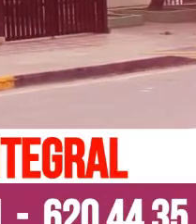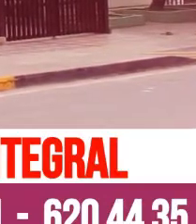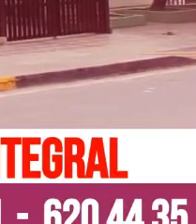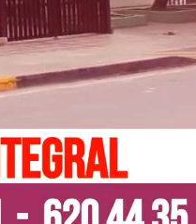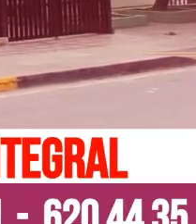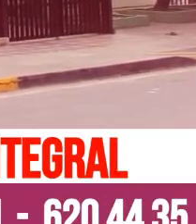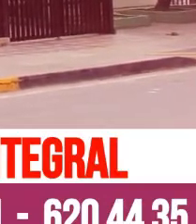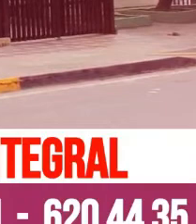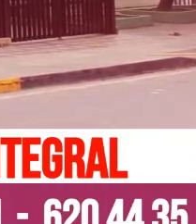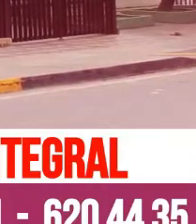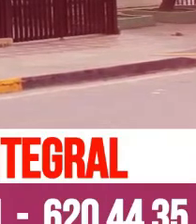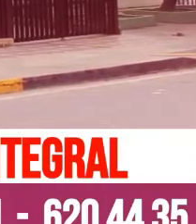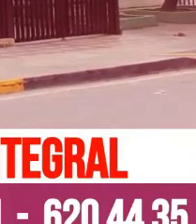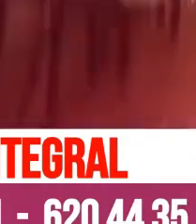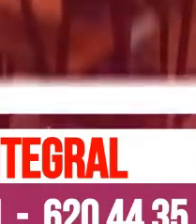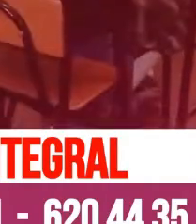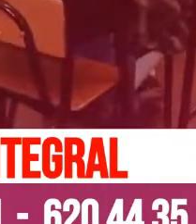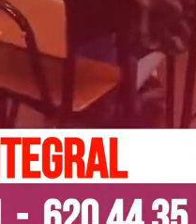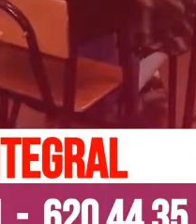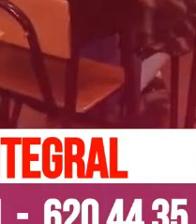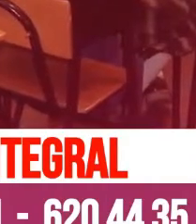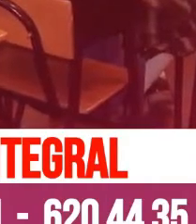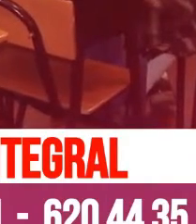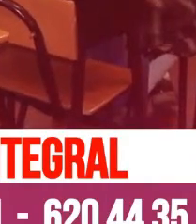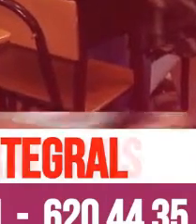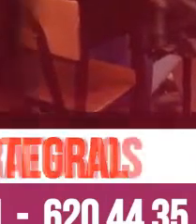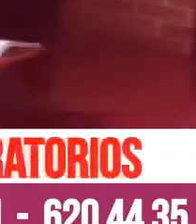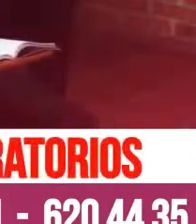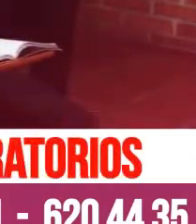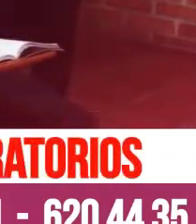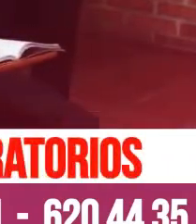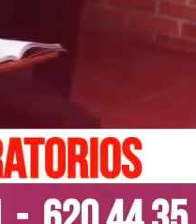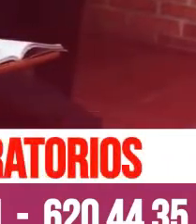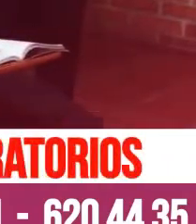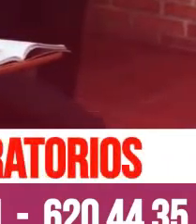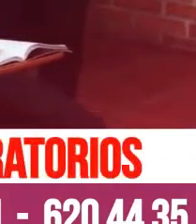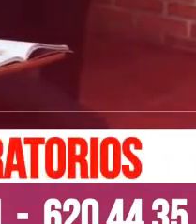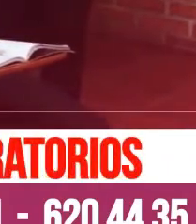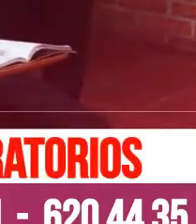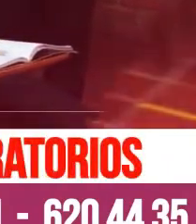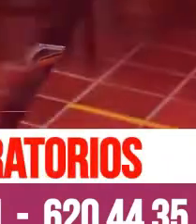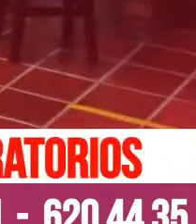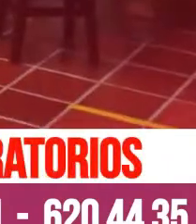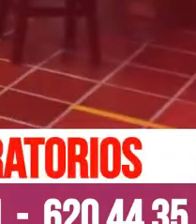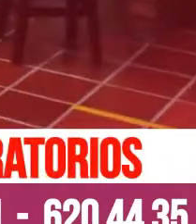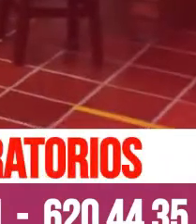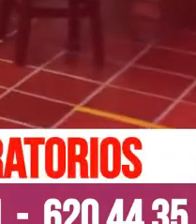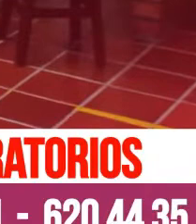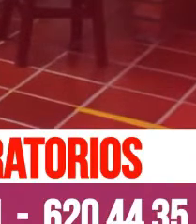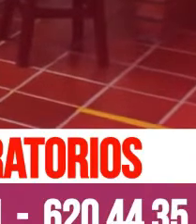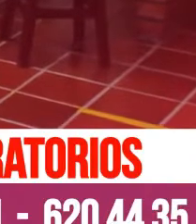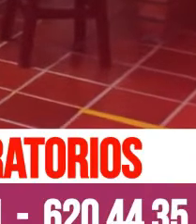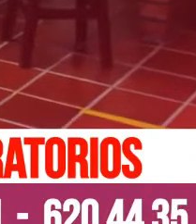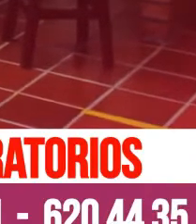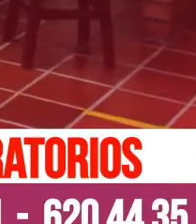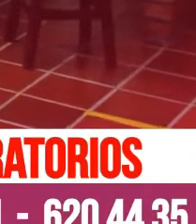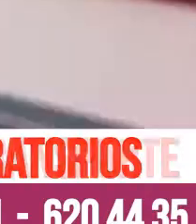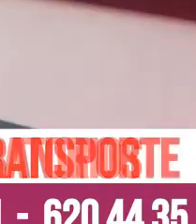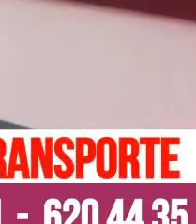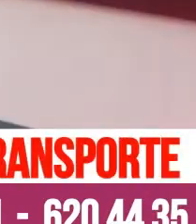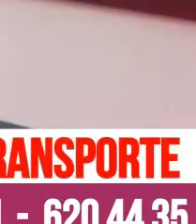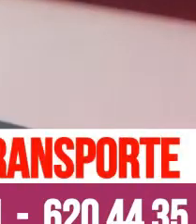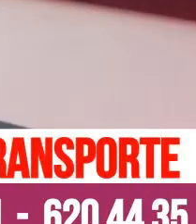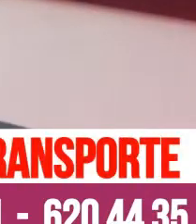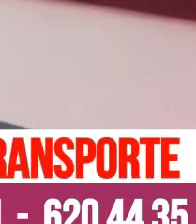Unidad Pedagógica Bilingüe Pierre de Fermat. Brindamos formación integral de la mano de profesionales idóneos. Aulas y laboratorios dotados de